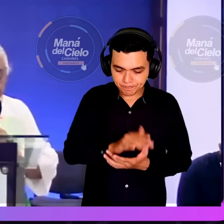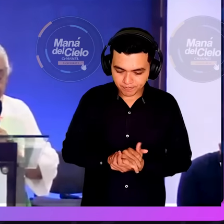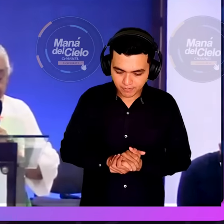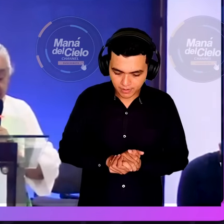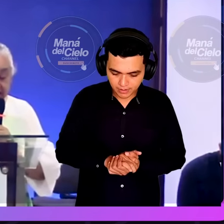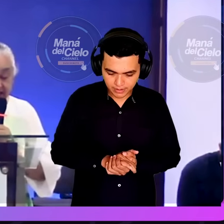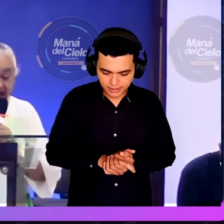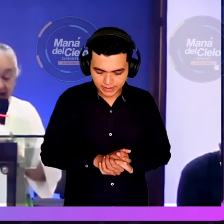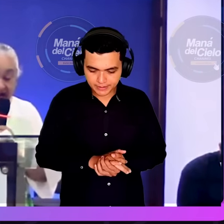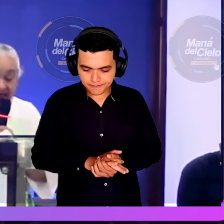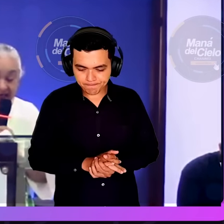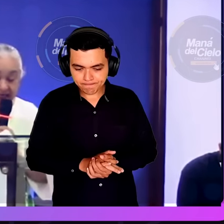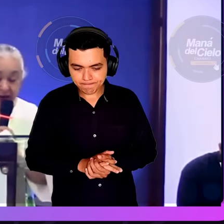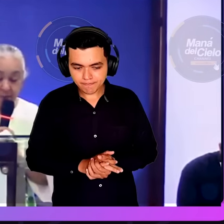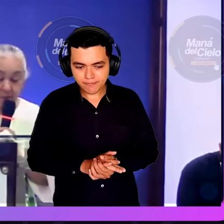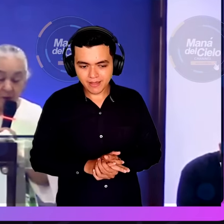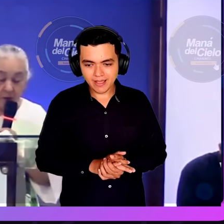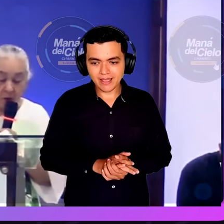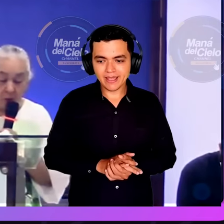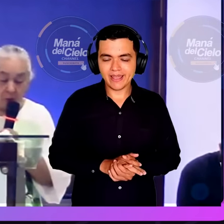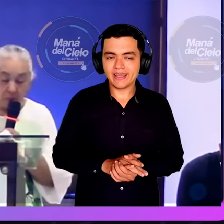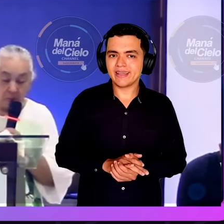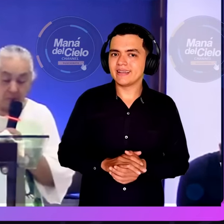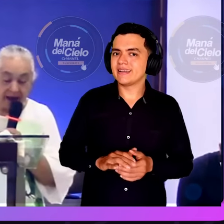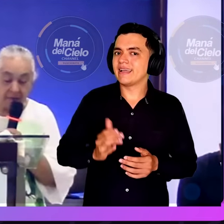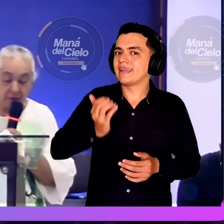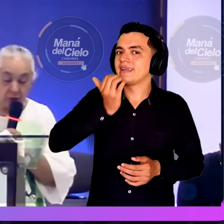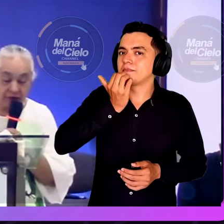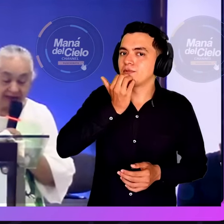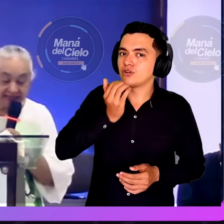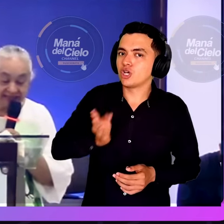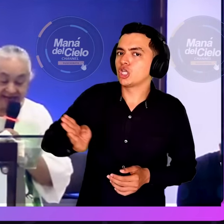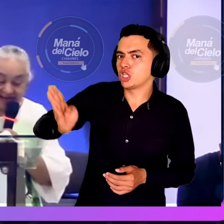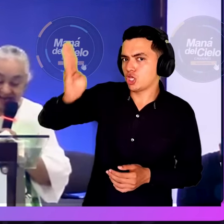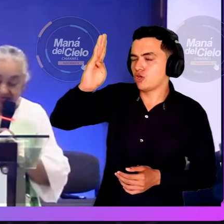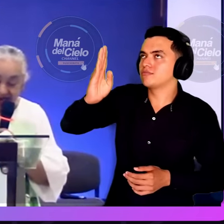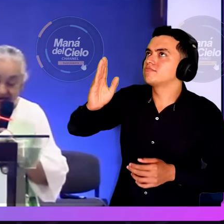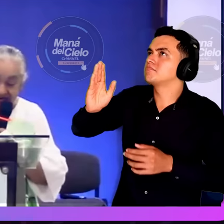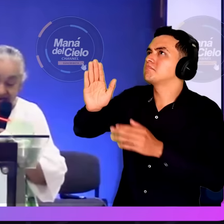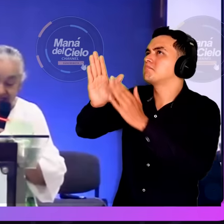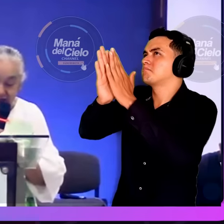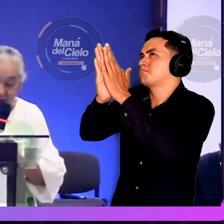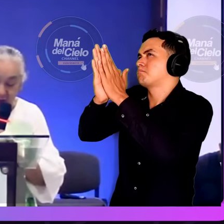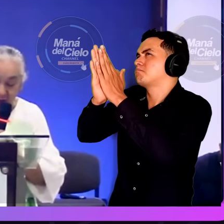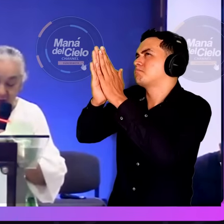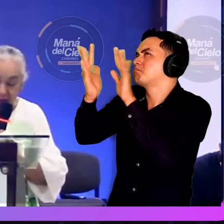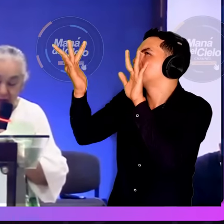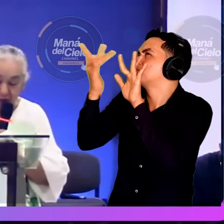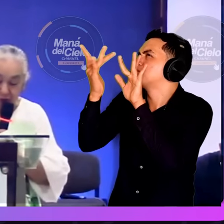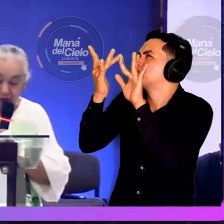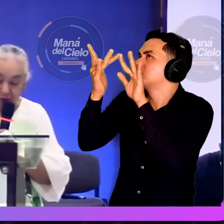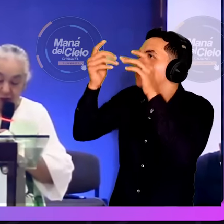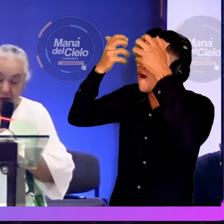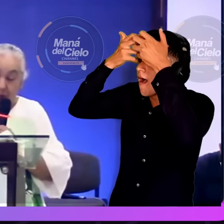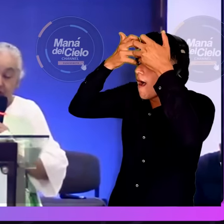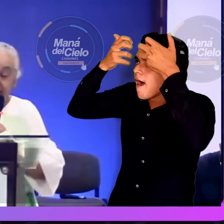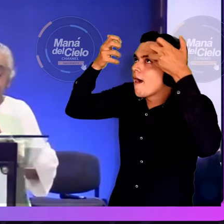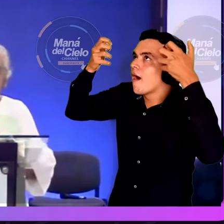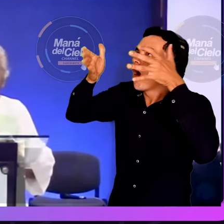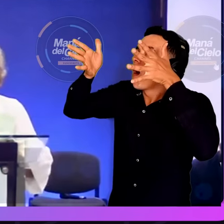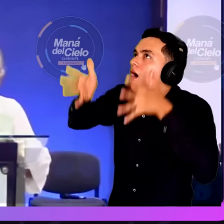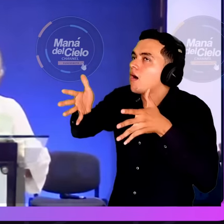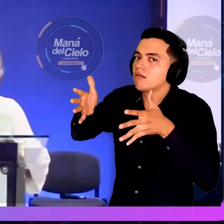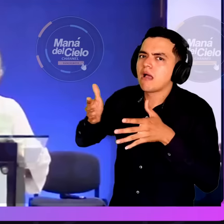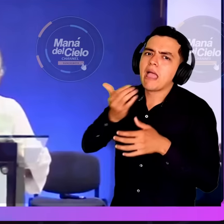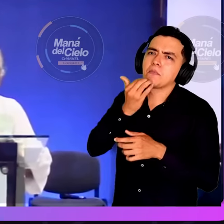necesitamos sacar tiempo para fortalecer esa relación con Dios. Porque